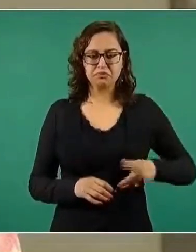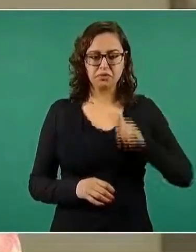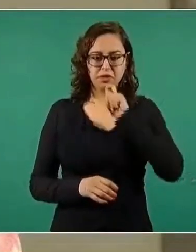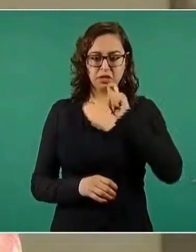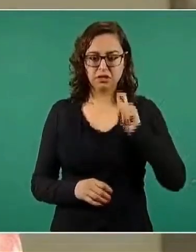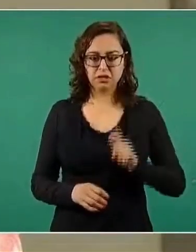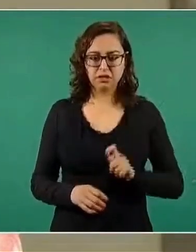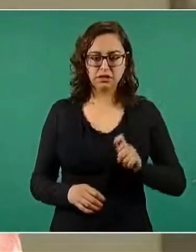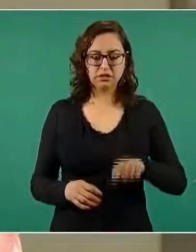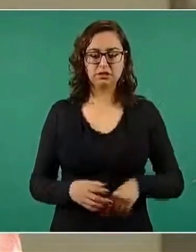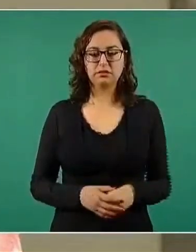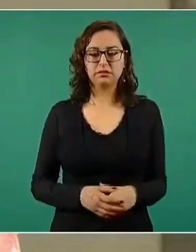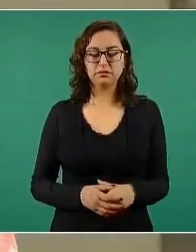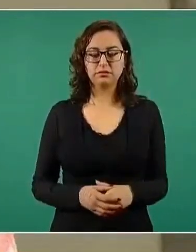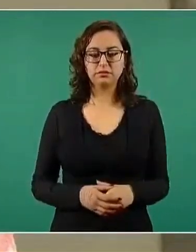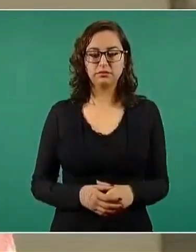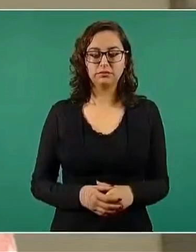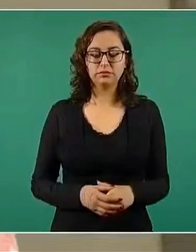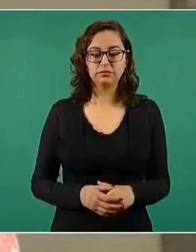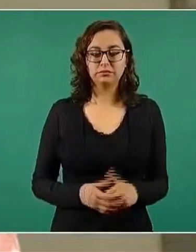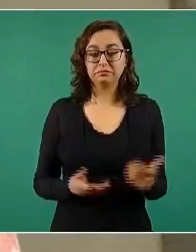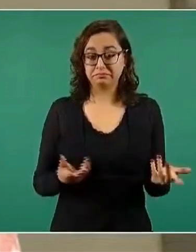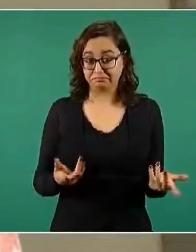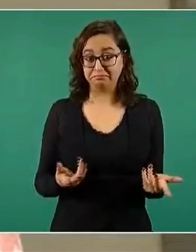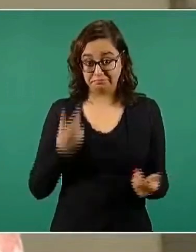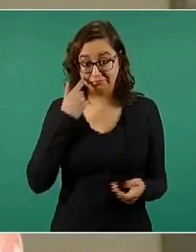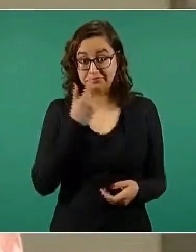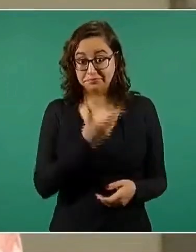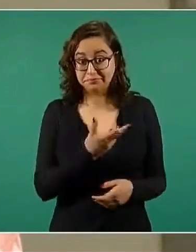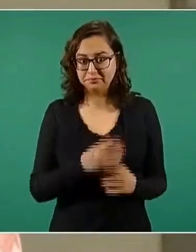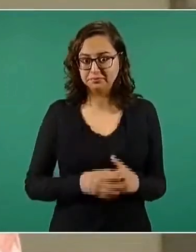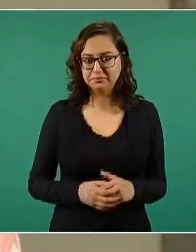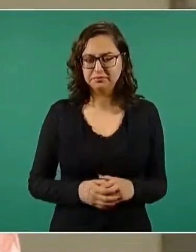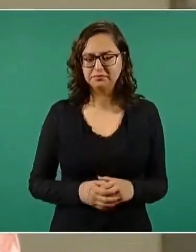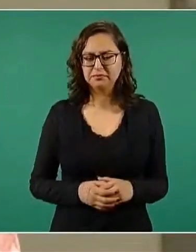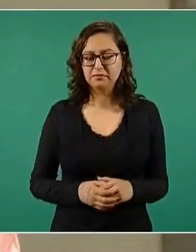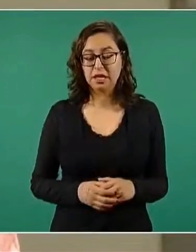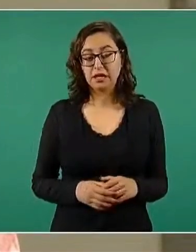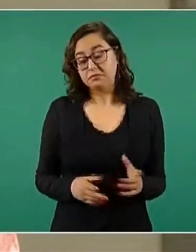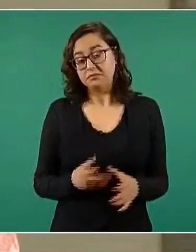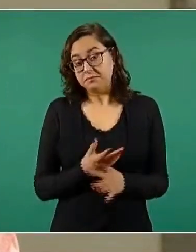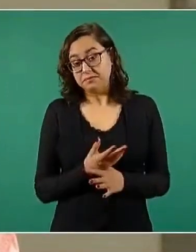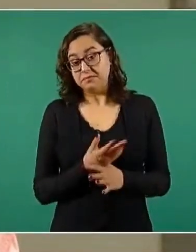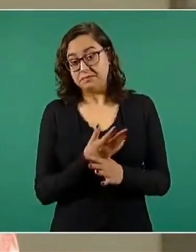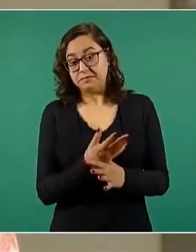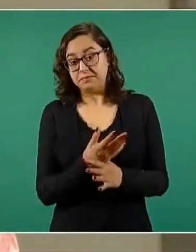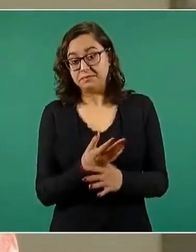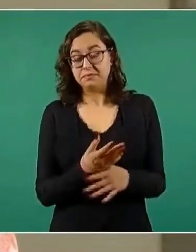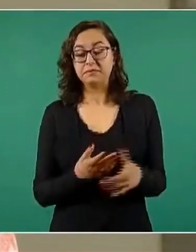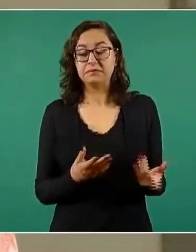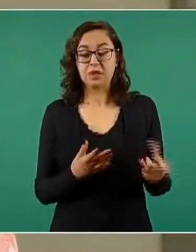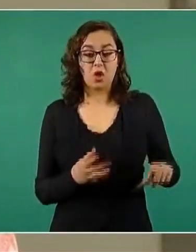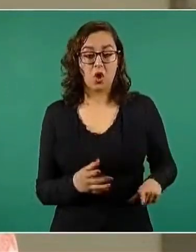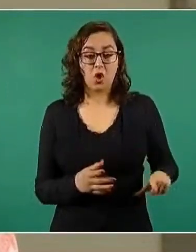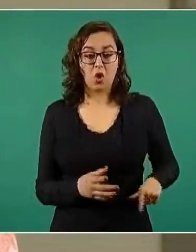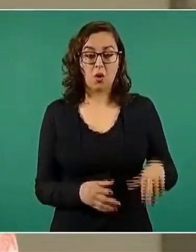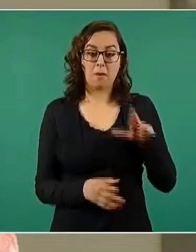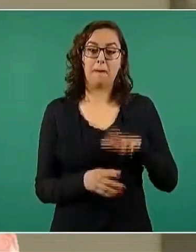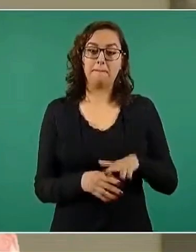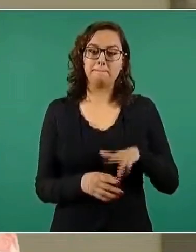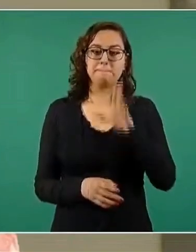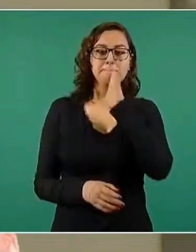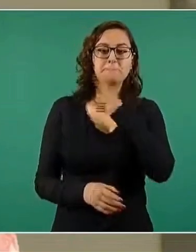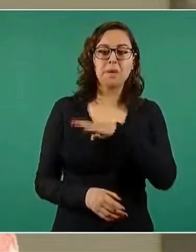Bueno, en este sentido, señor presidente, ese sector de la sociedad asegura que el gobernador les mintió, los traicionó al haber denunciado como a